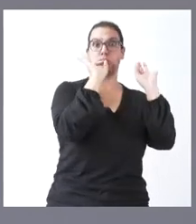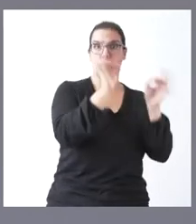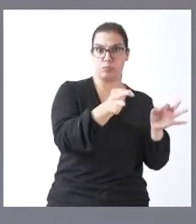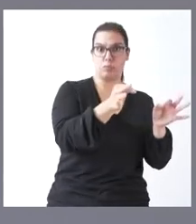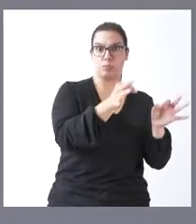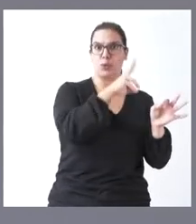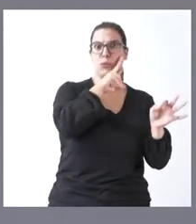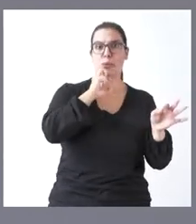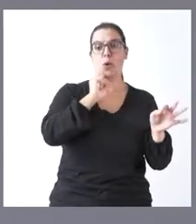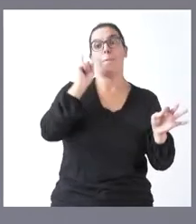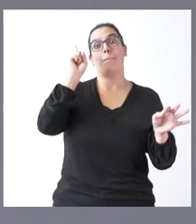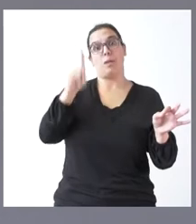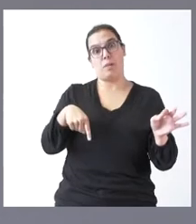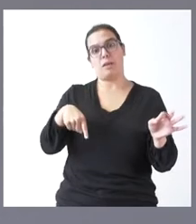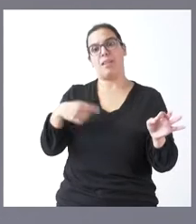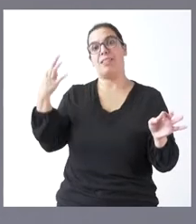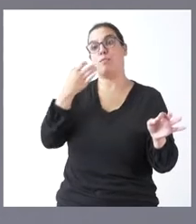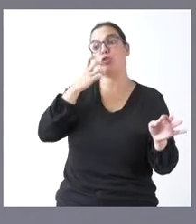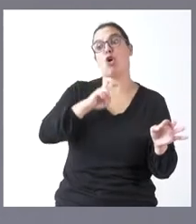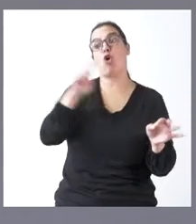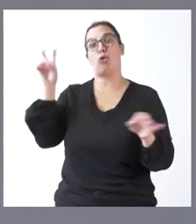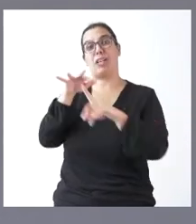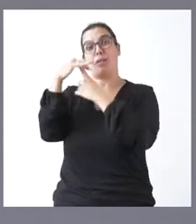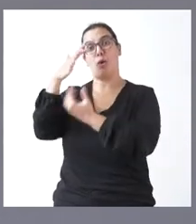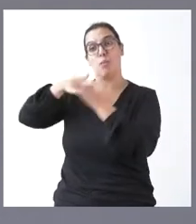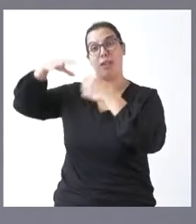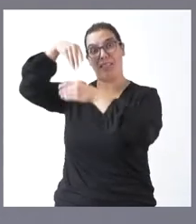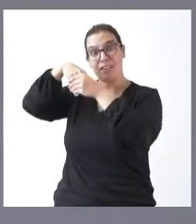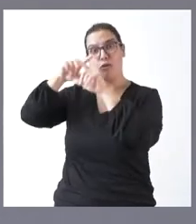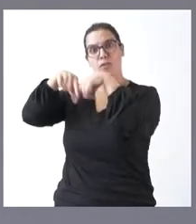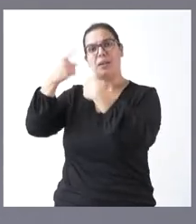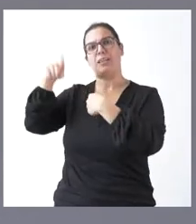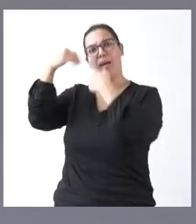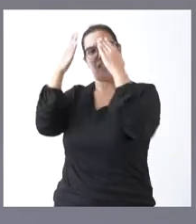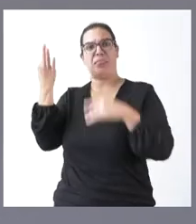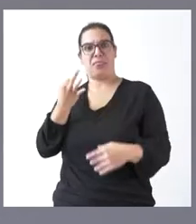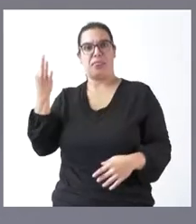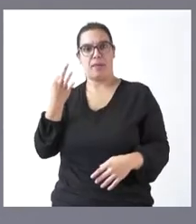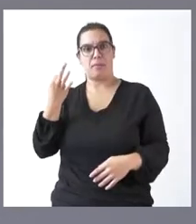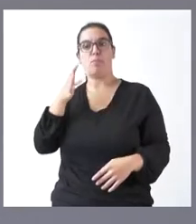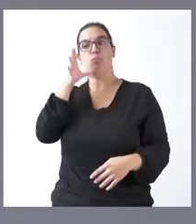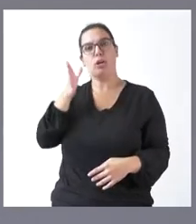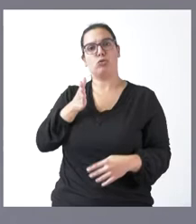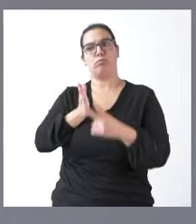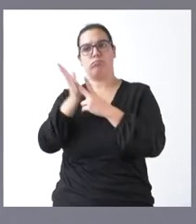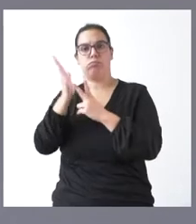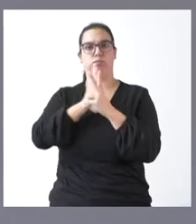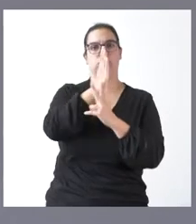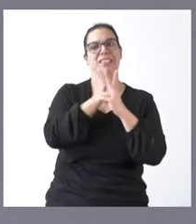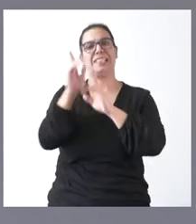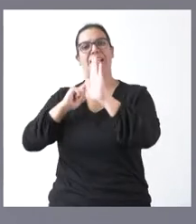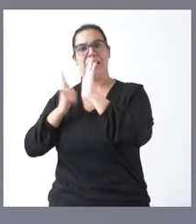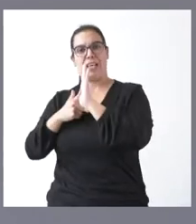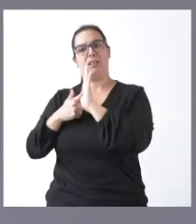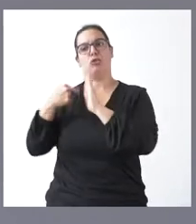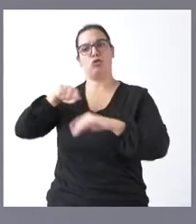tenemos la obligación de que si hay otros casos de violencia también las podamos atender y Esa es la dirección de esa ley en la